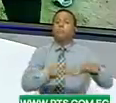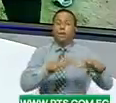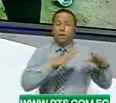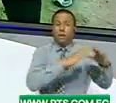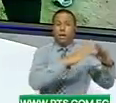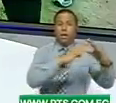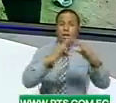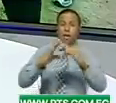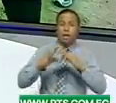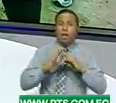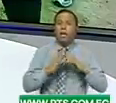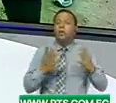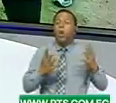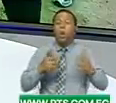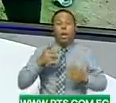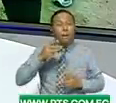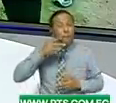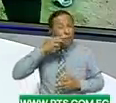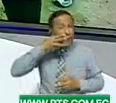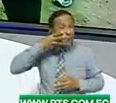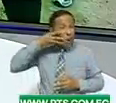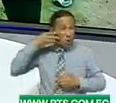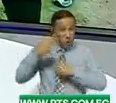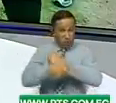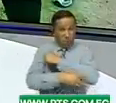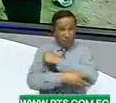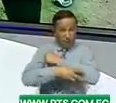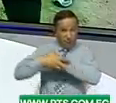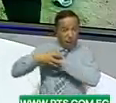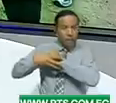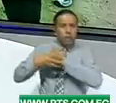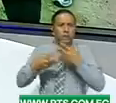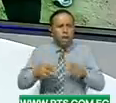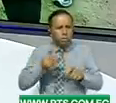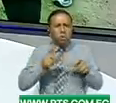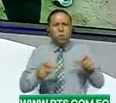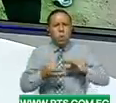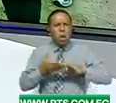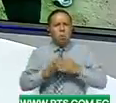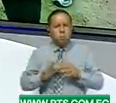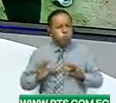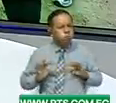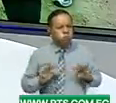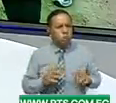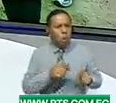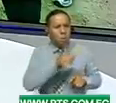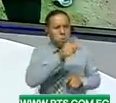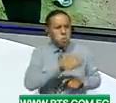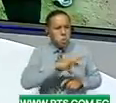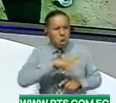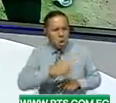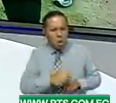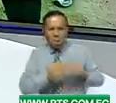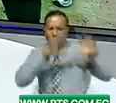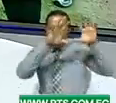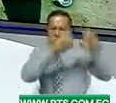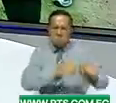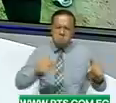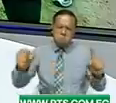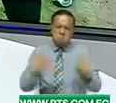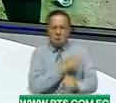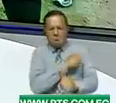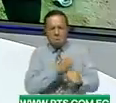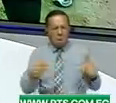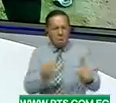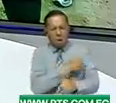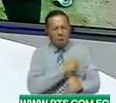en las afueras de Puyo, en Pastaza, capturaron a un presunto delincuente. Lo golpearon y bañaron con agua helada antes de entregarlo a la